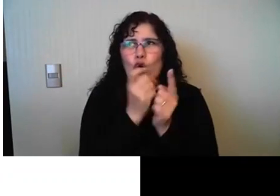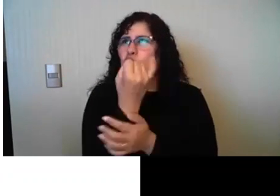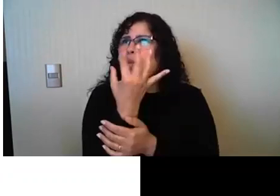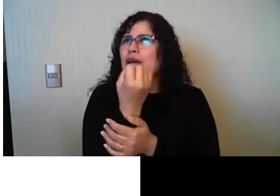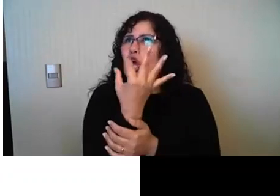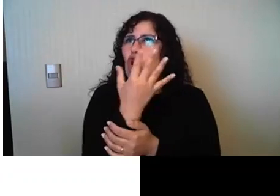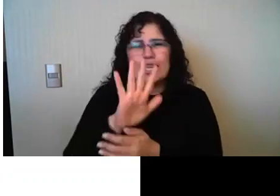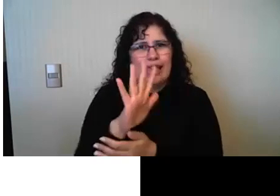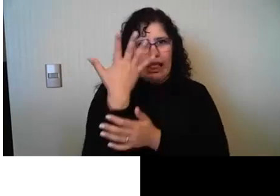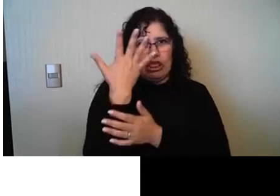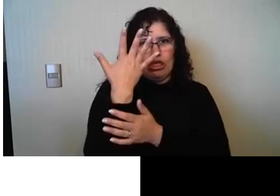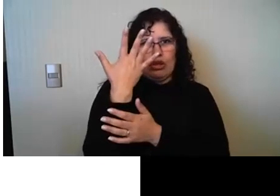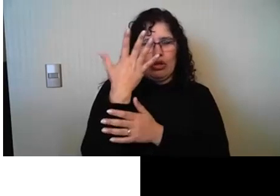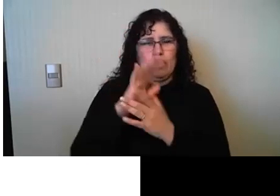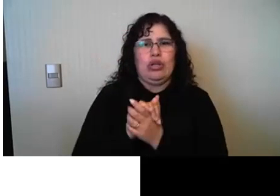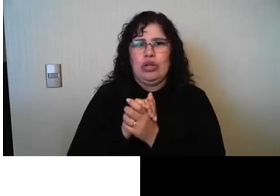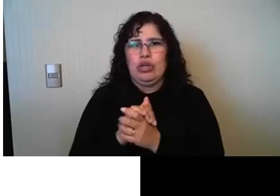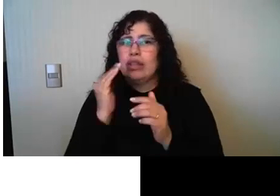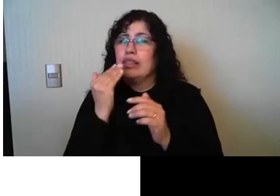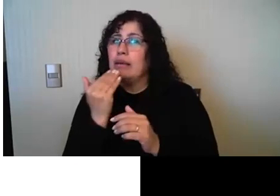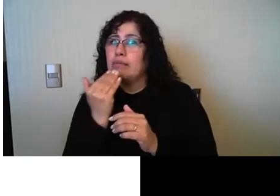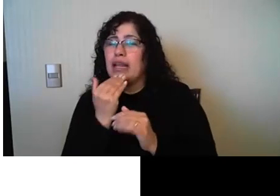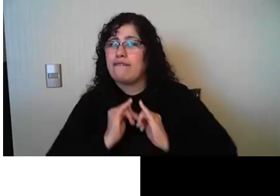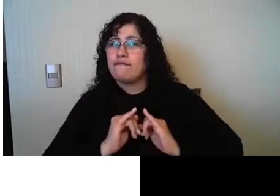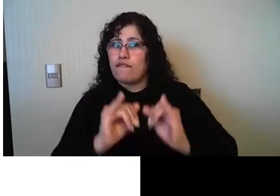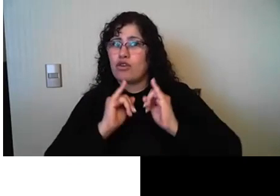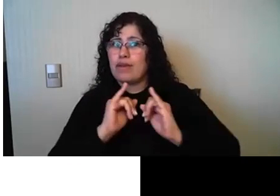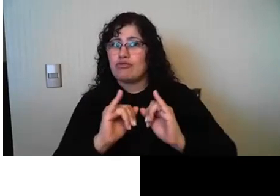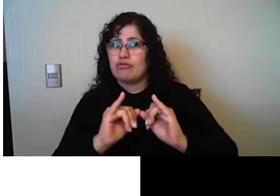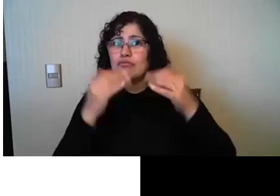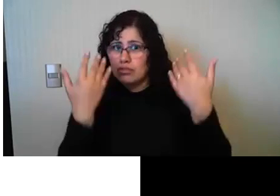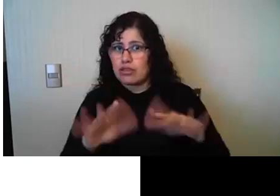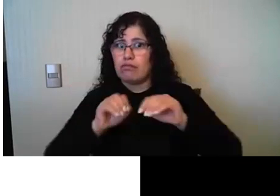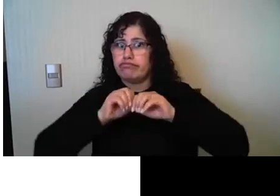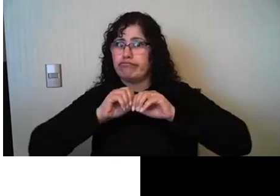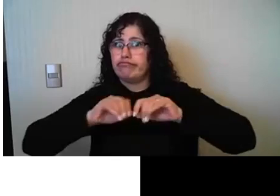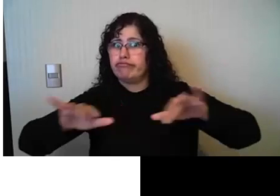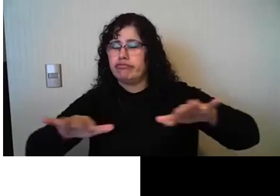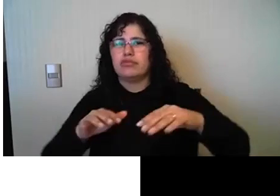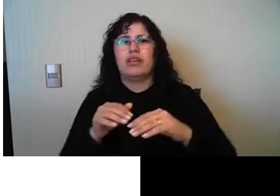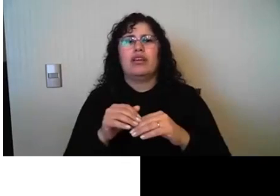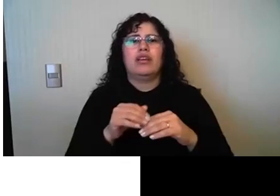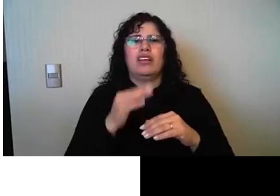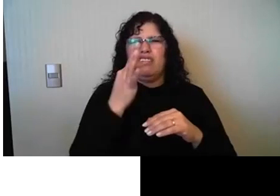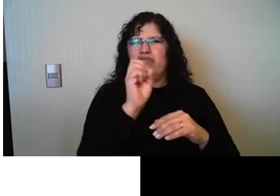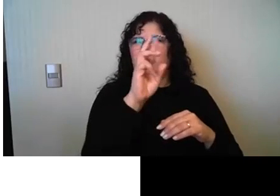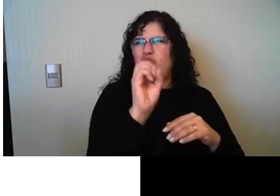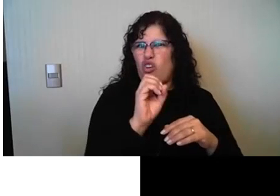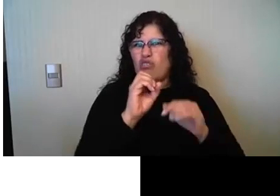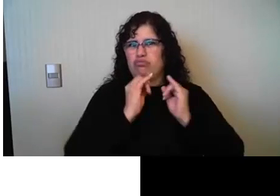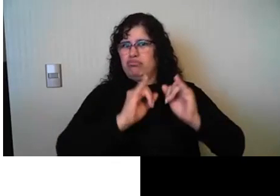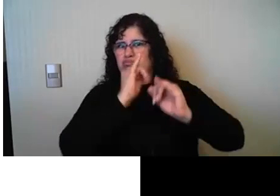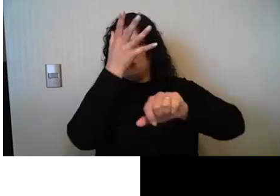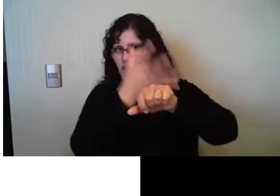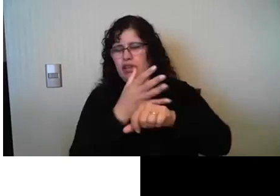quinto, si no me equivoco. Y también la información está enviada a través del foro, a través del correo.